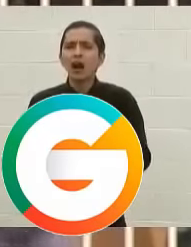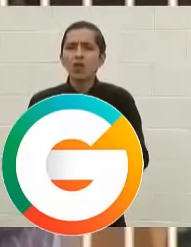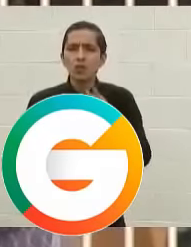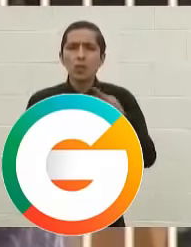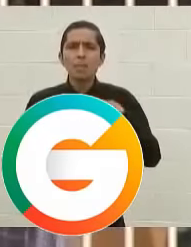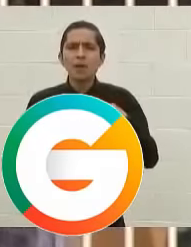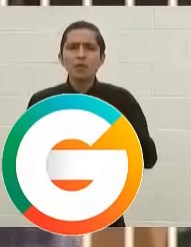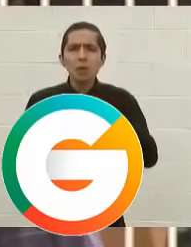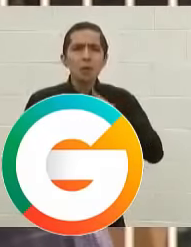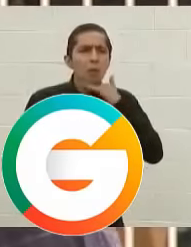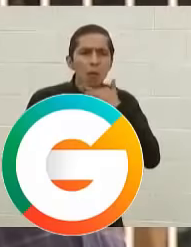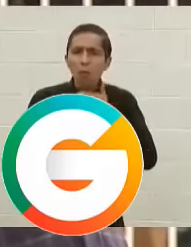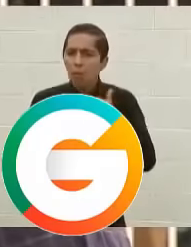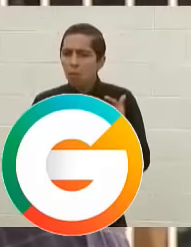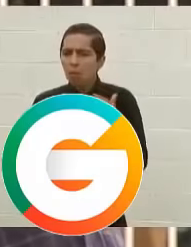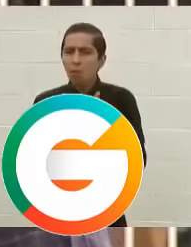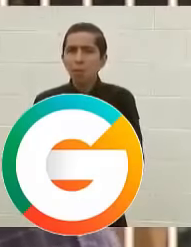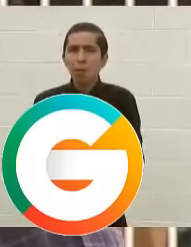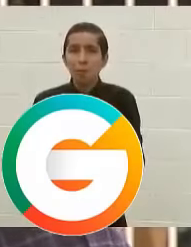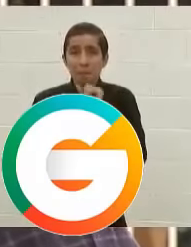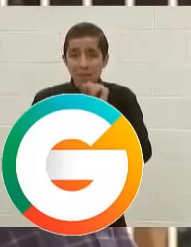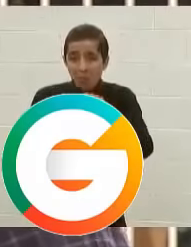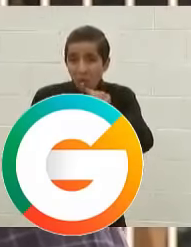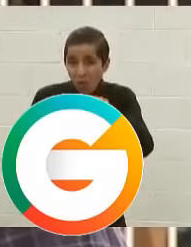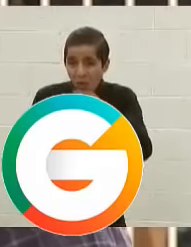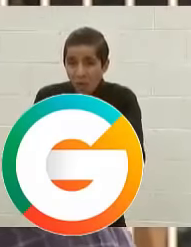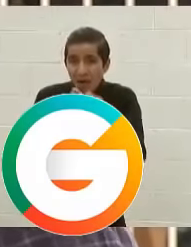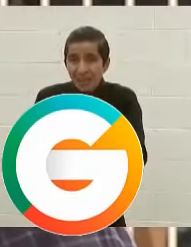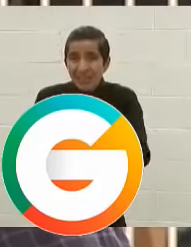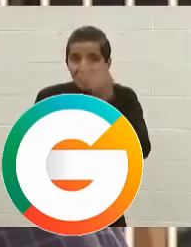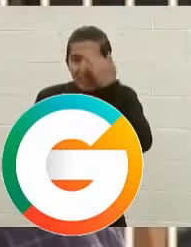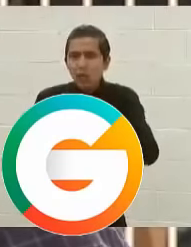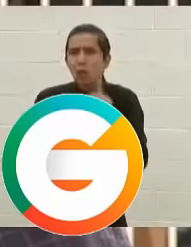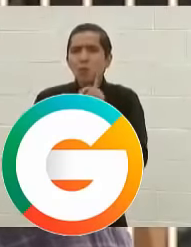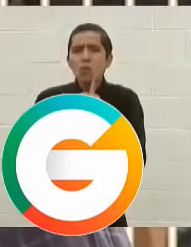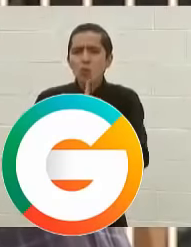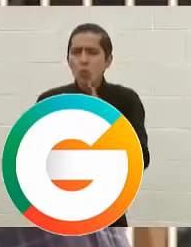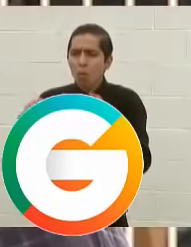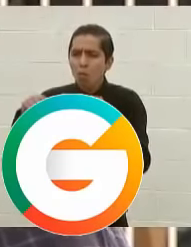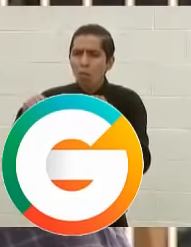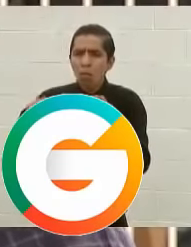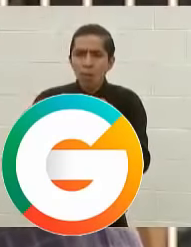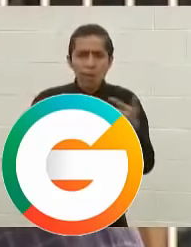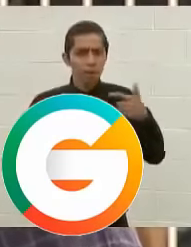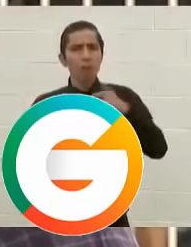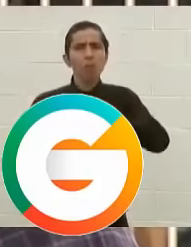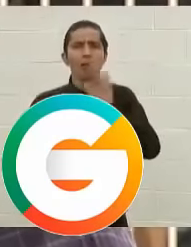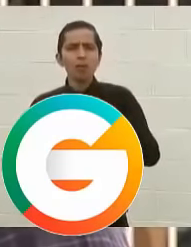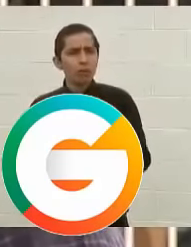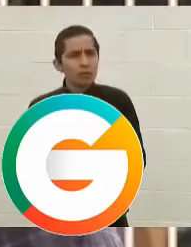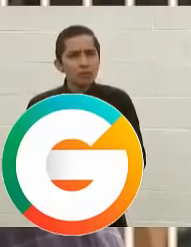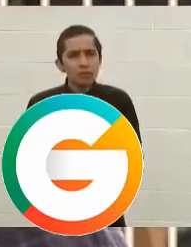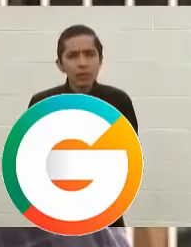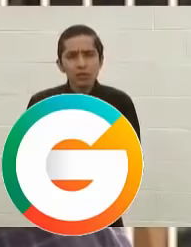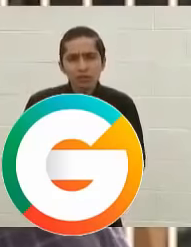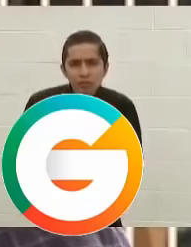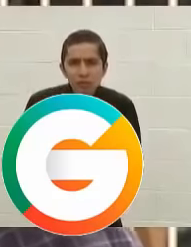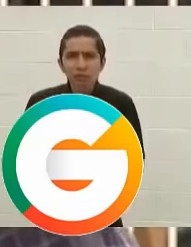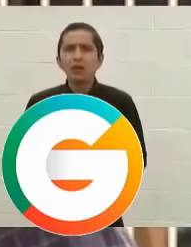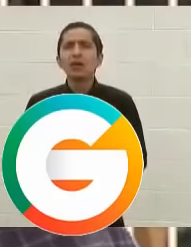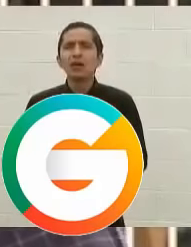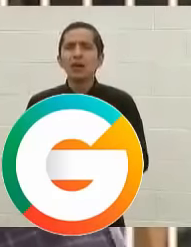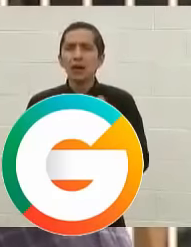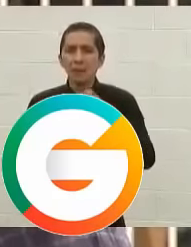medio, como es la señora que falleció por el atentado? ¿Se verá mayor despliegue de